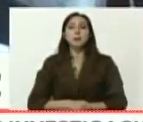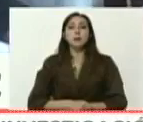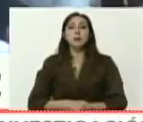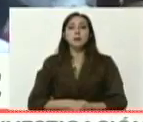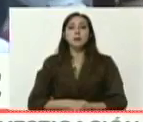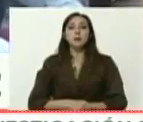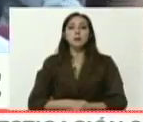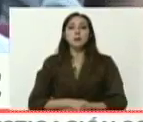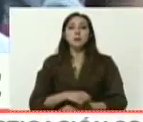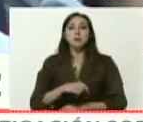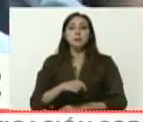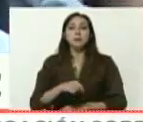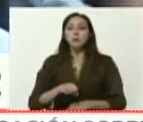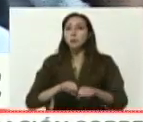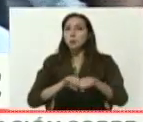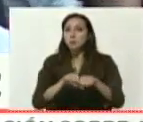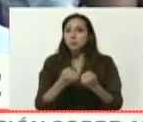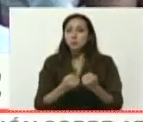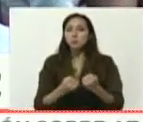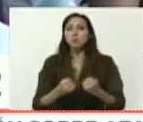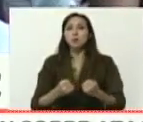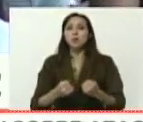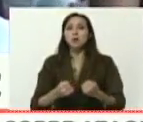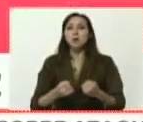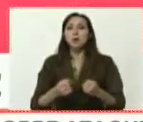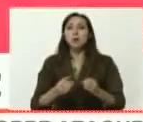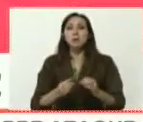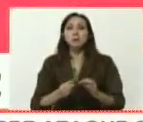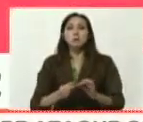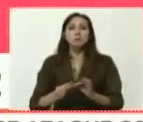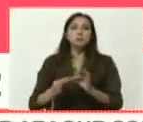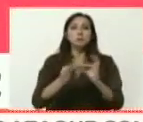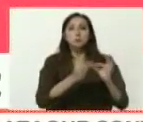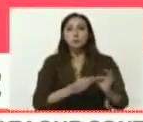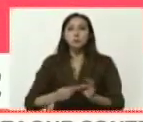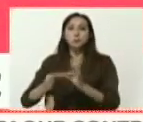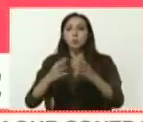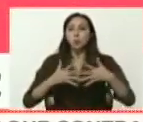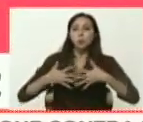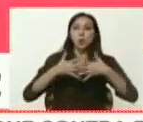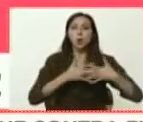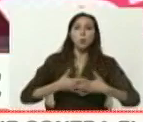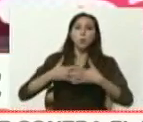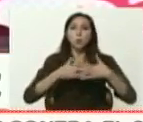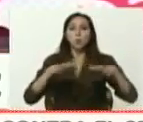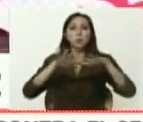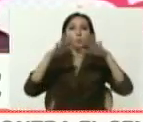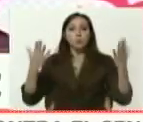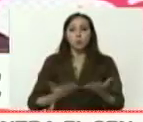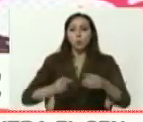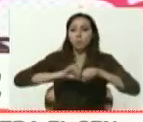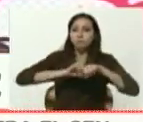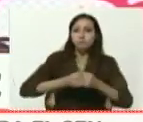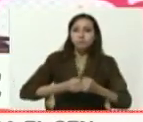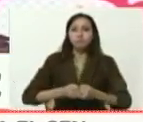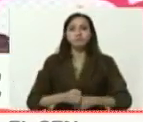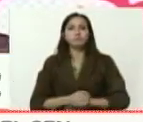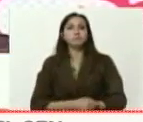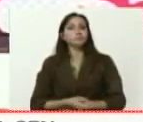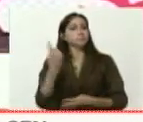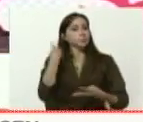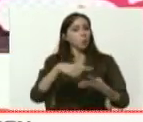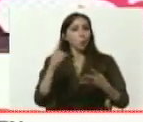roto, fracturado la unipolaridad yanqui en el mundo. Por múltiples